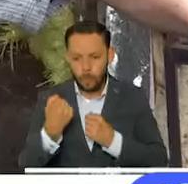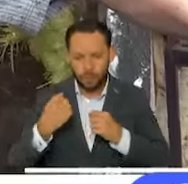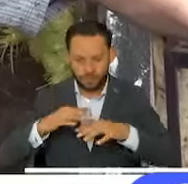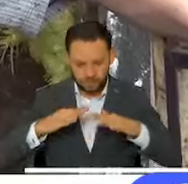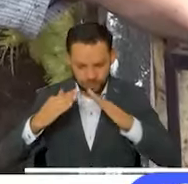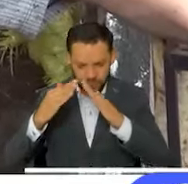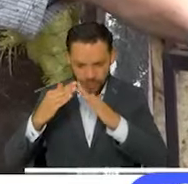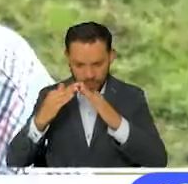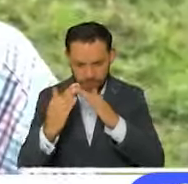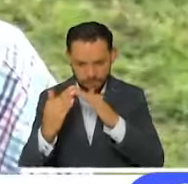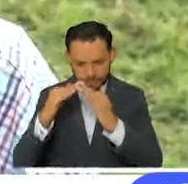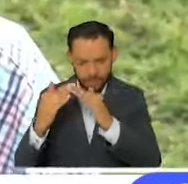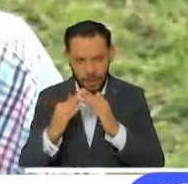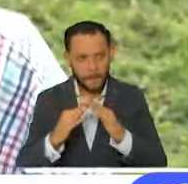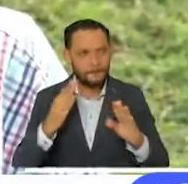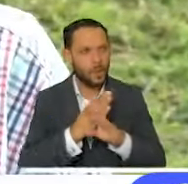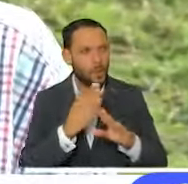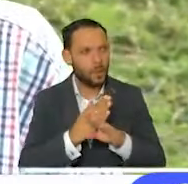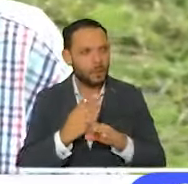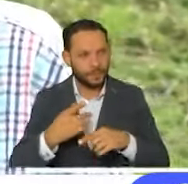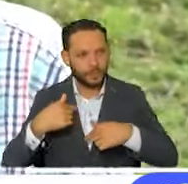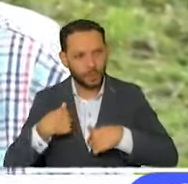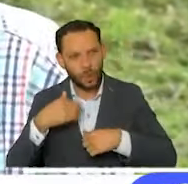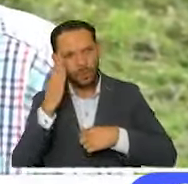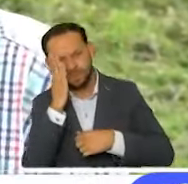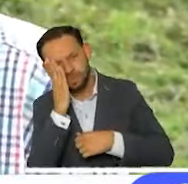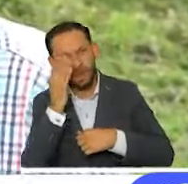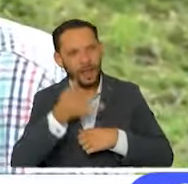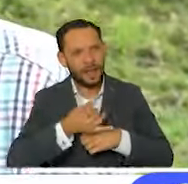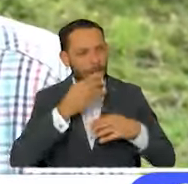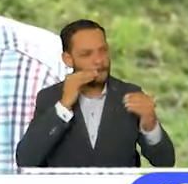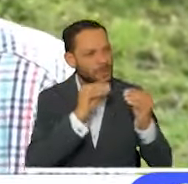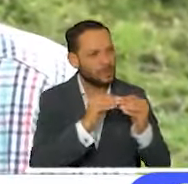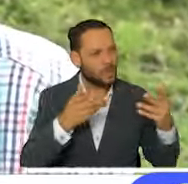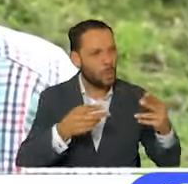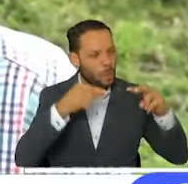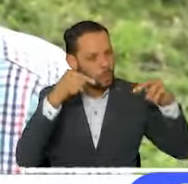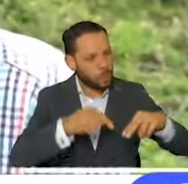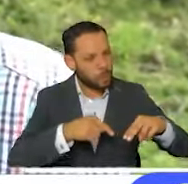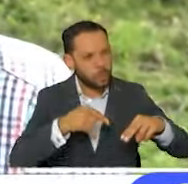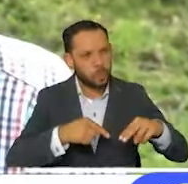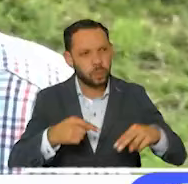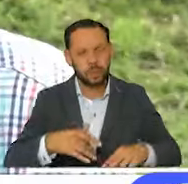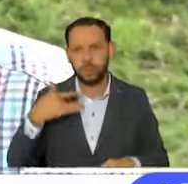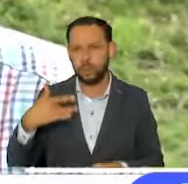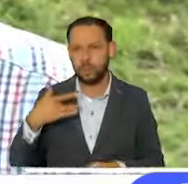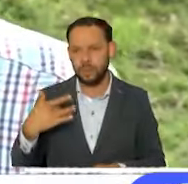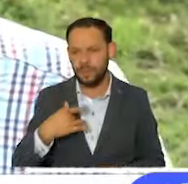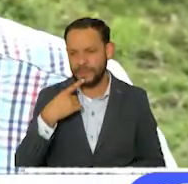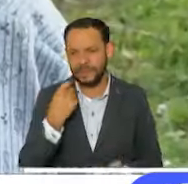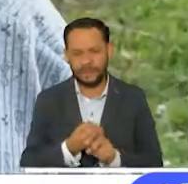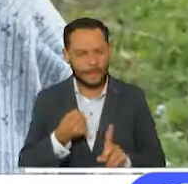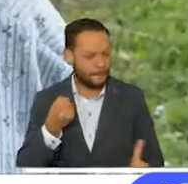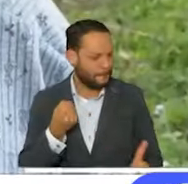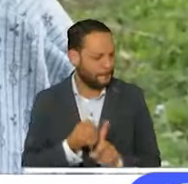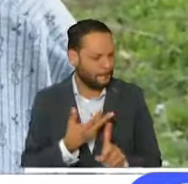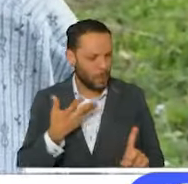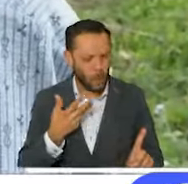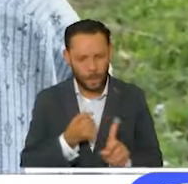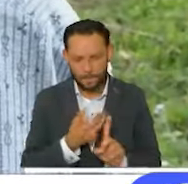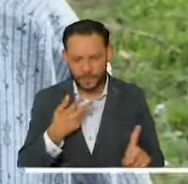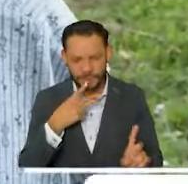que viven se hubiera desfondado yo estaba durmiendo abajo y yo sentí el yo sentí el yo sentí que el golpe es más duro sentí